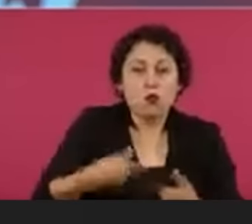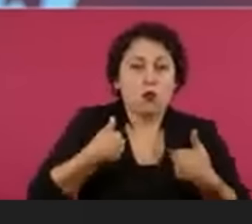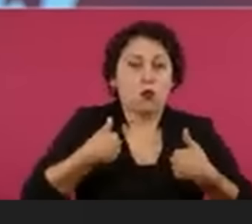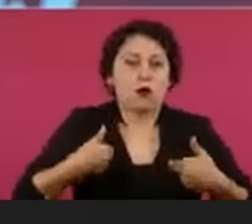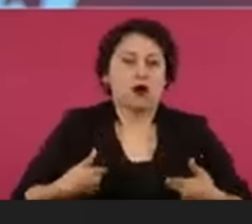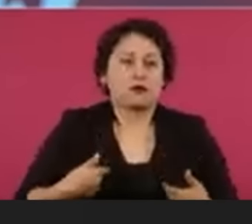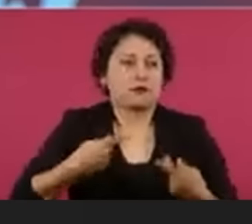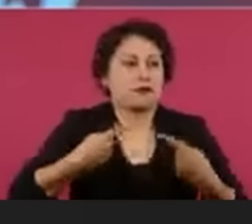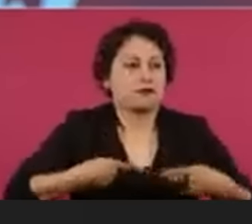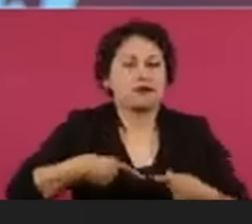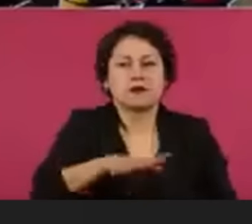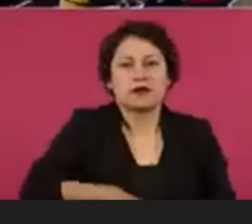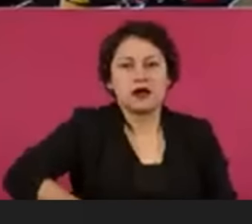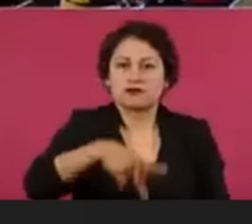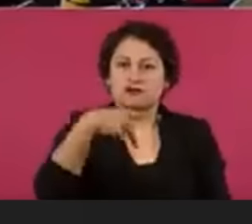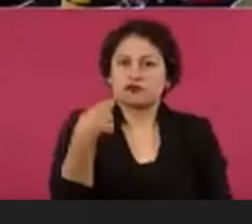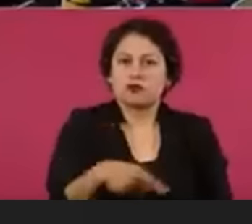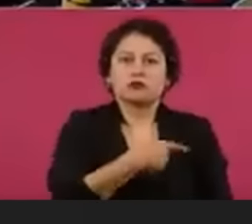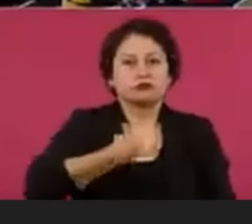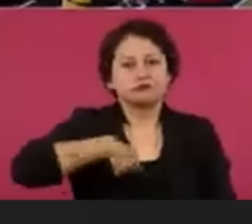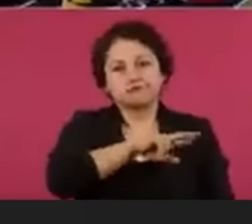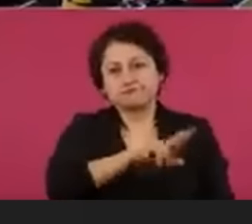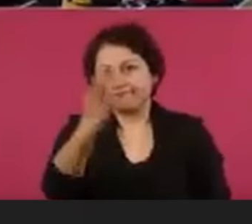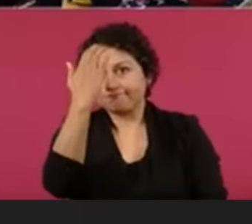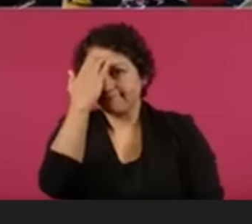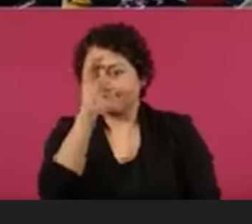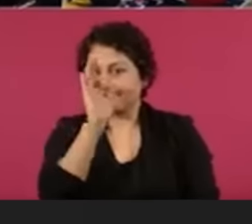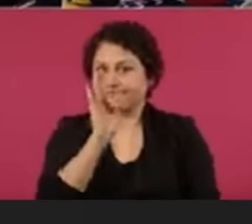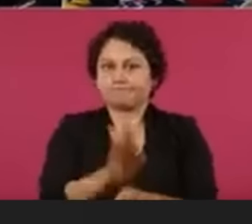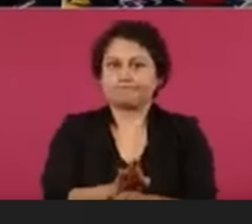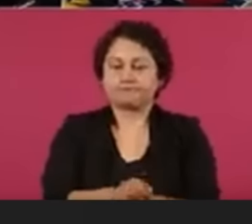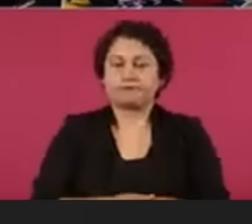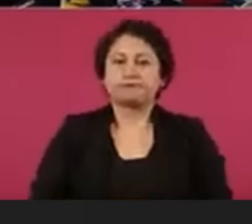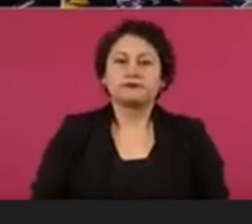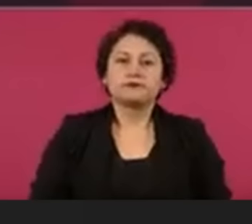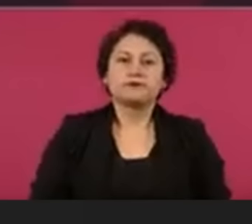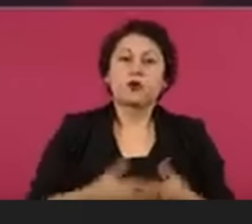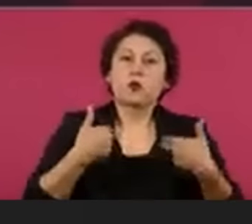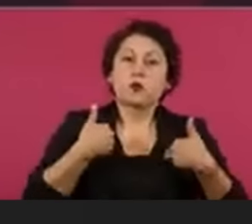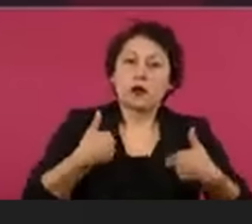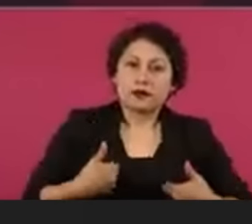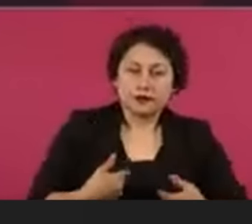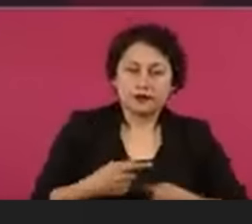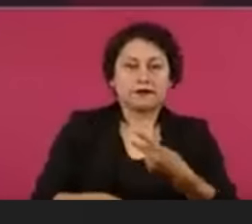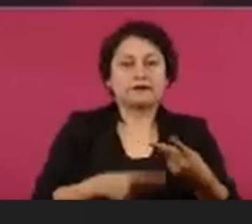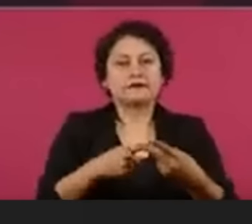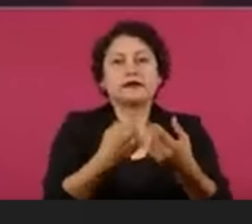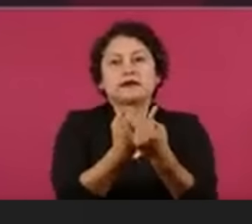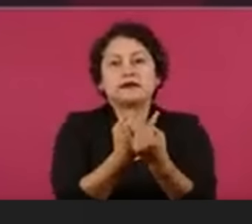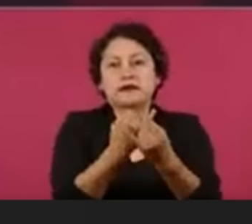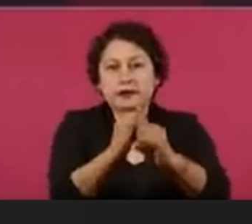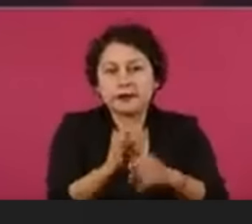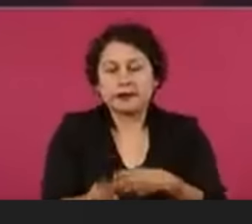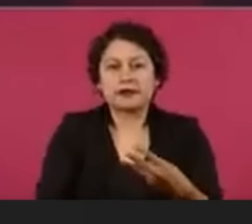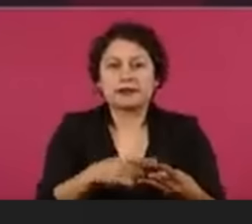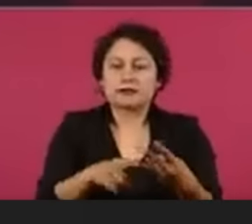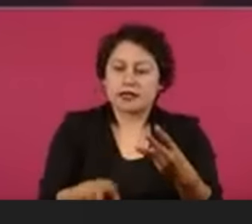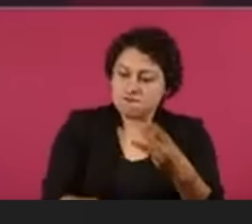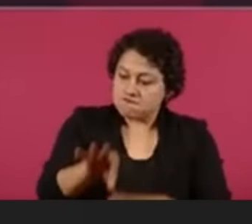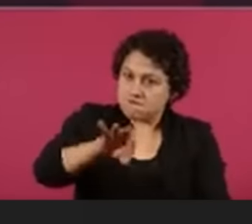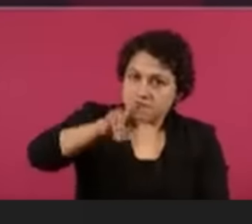reconocerlo como eso. La libertad, la independencia, la búsqueda de la verdad, la